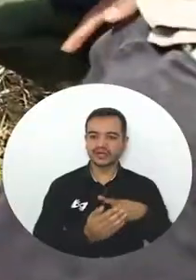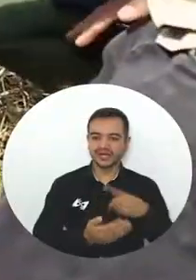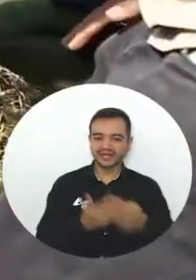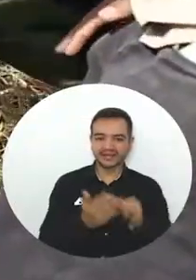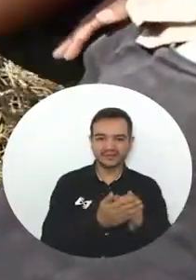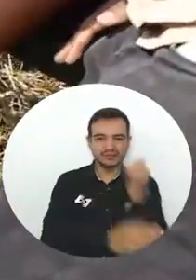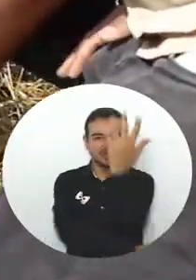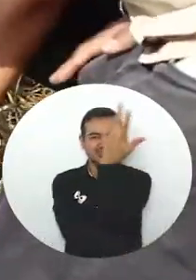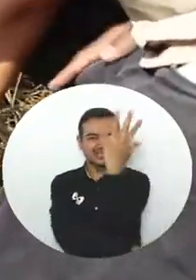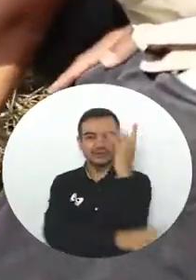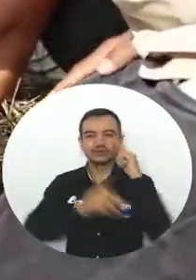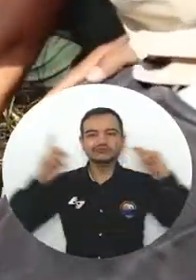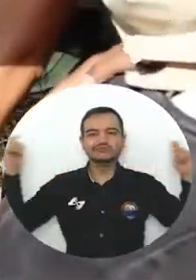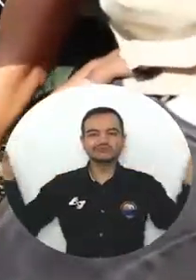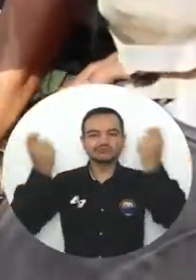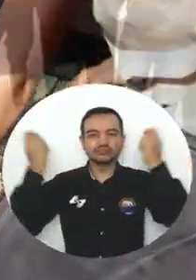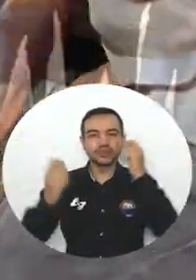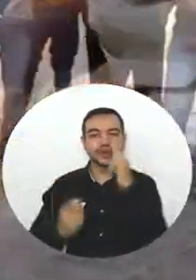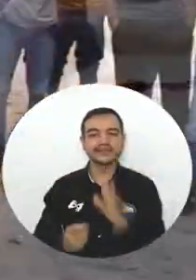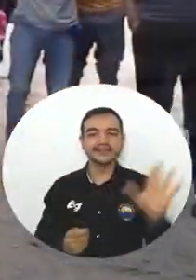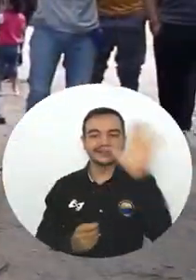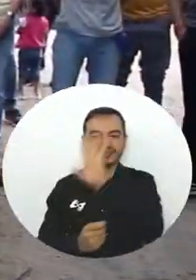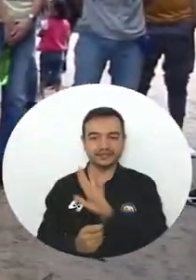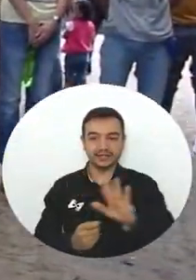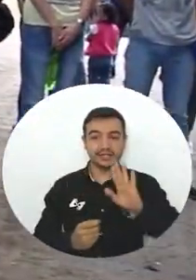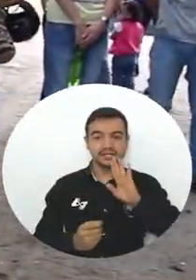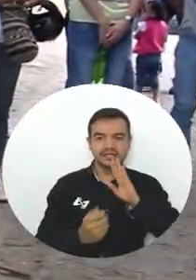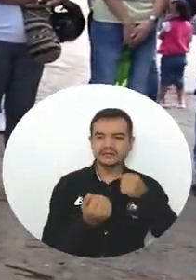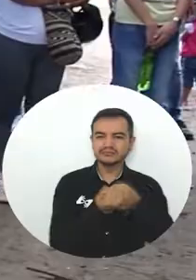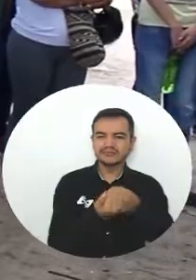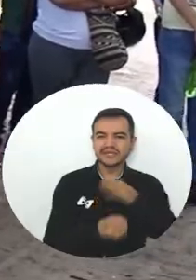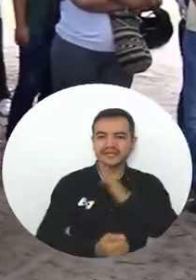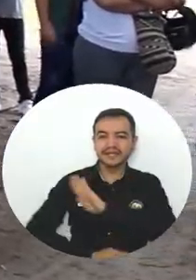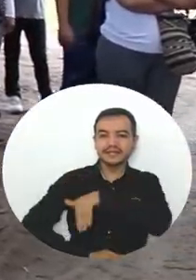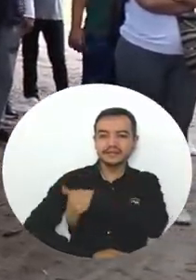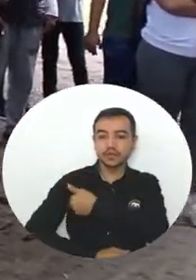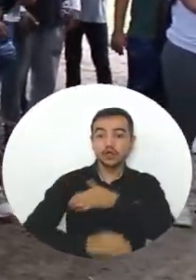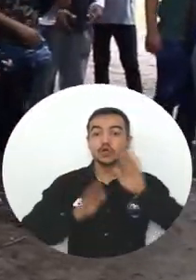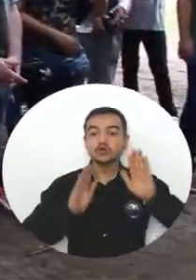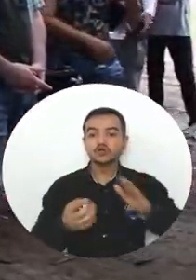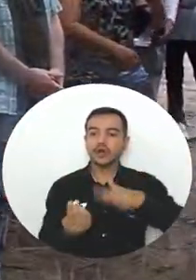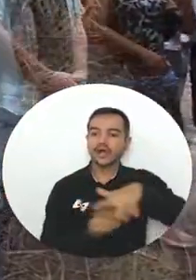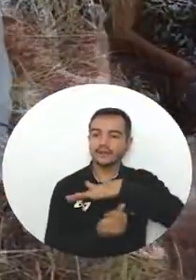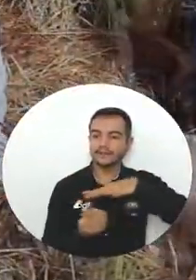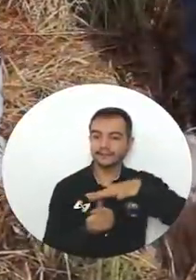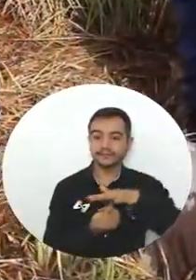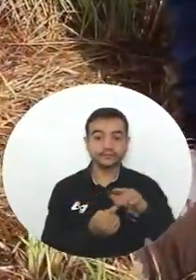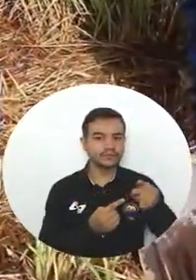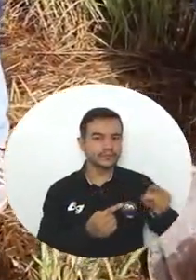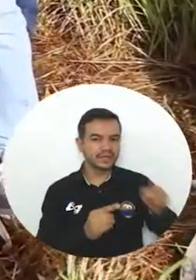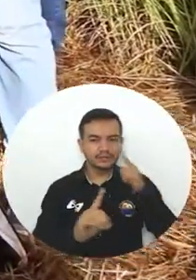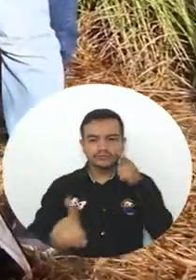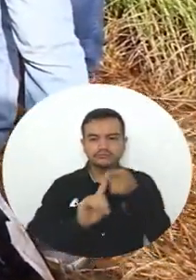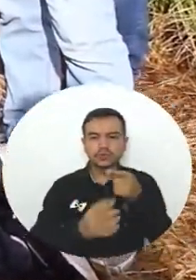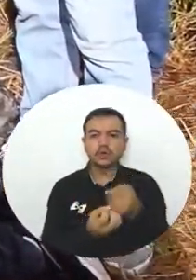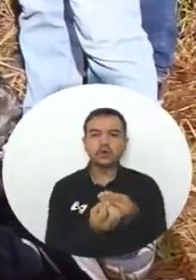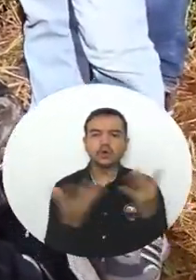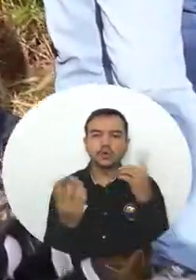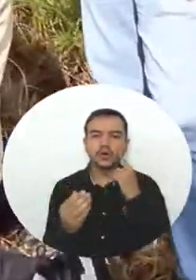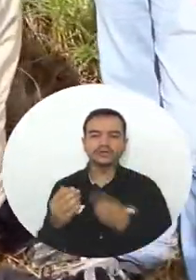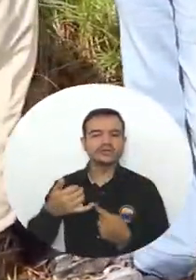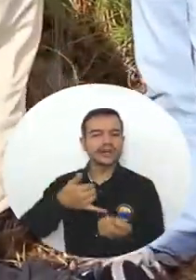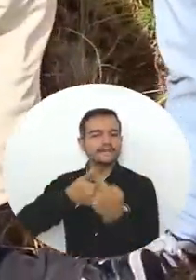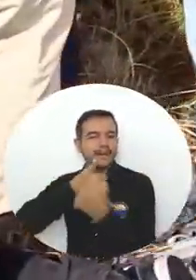en la Gran Sembratón Nacional, una iniciativa organizada por el Ministerio de Ambiente y Desarrollo Sostenible, que tiene como meta